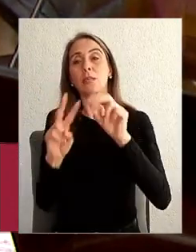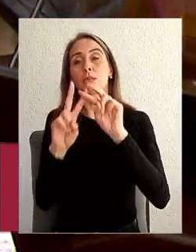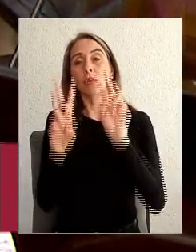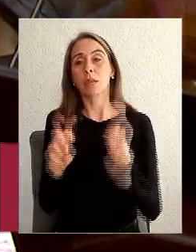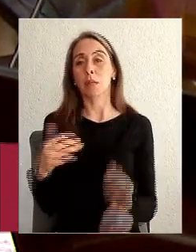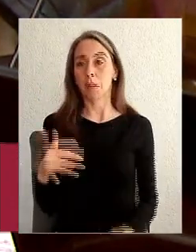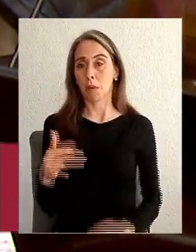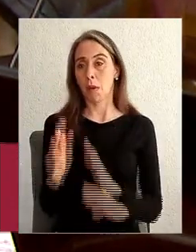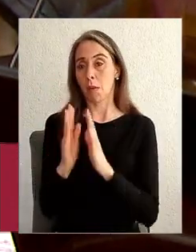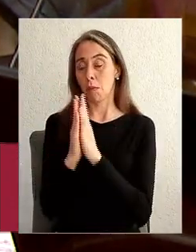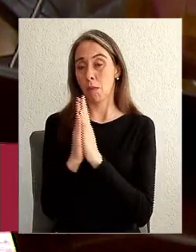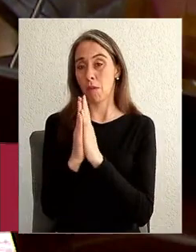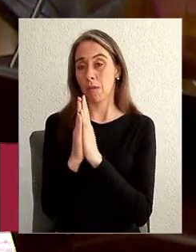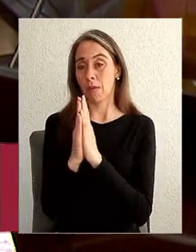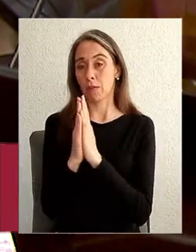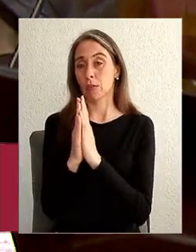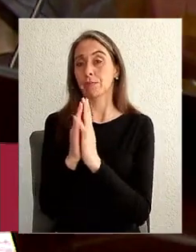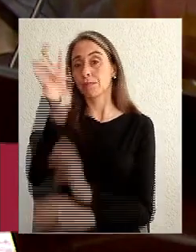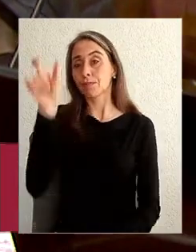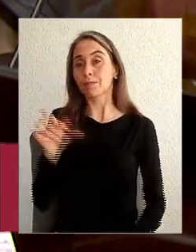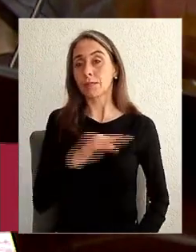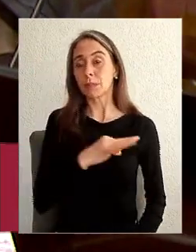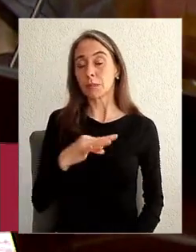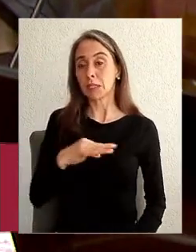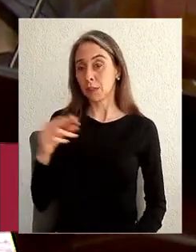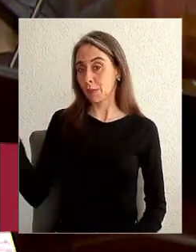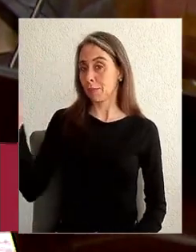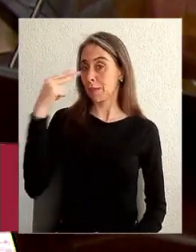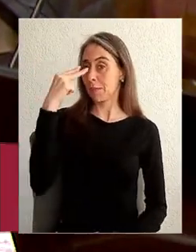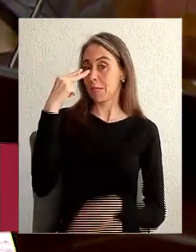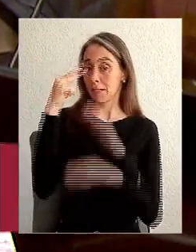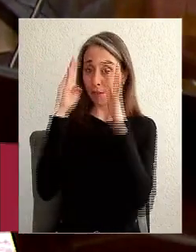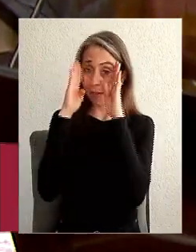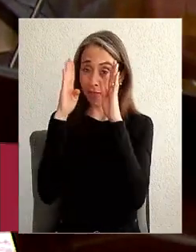pedir la atención del ministro, por favor.